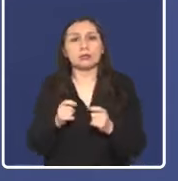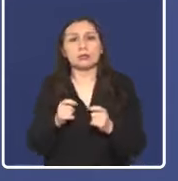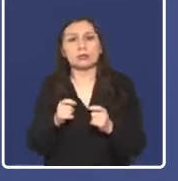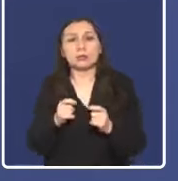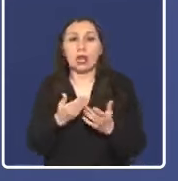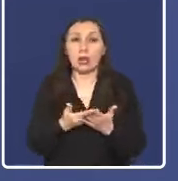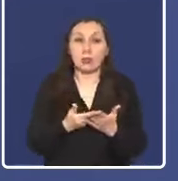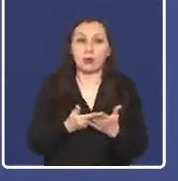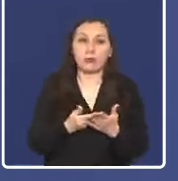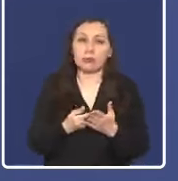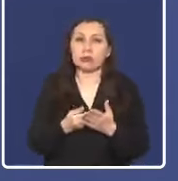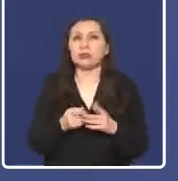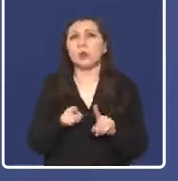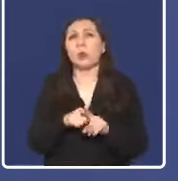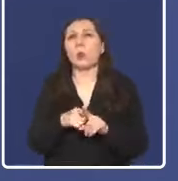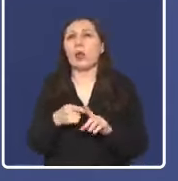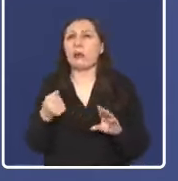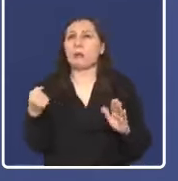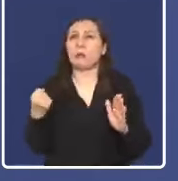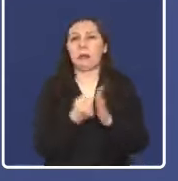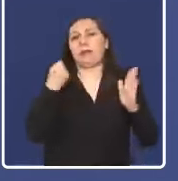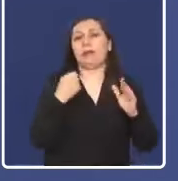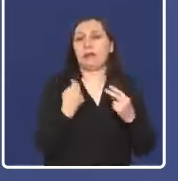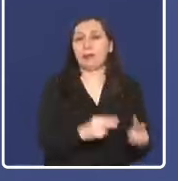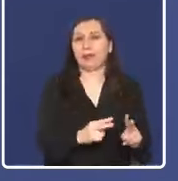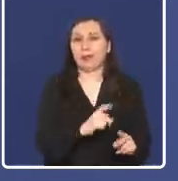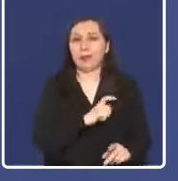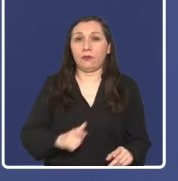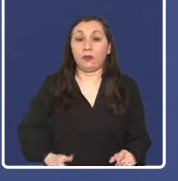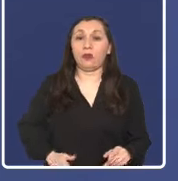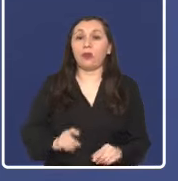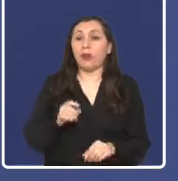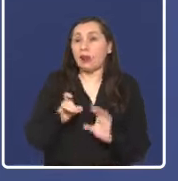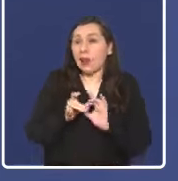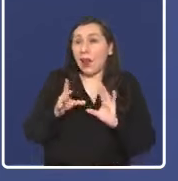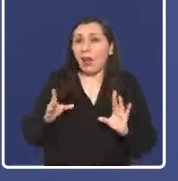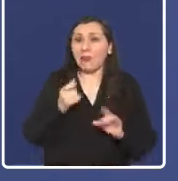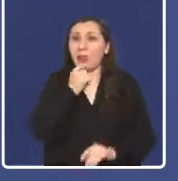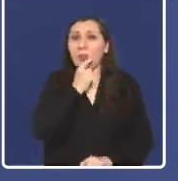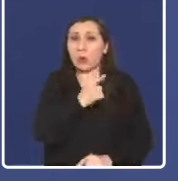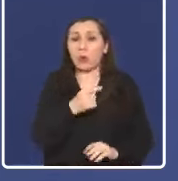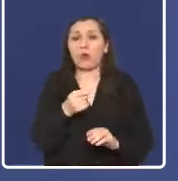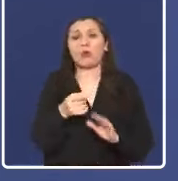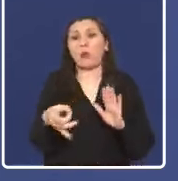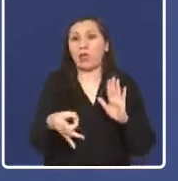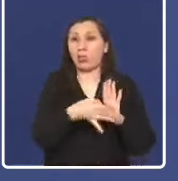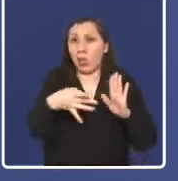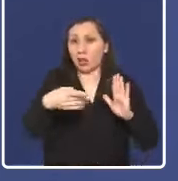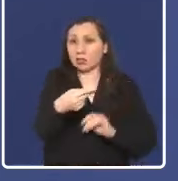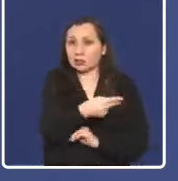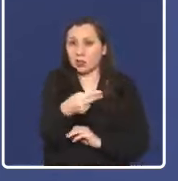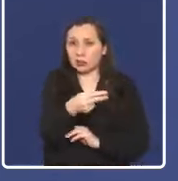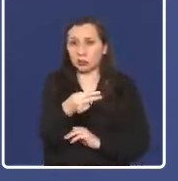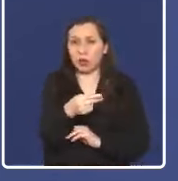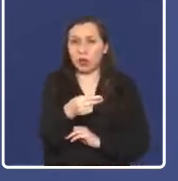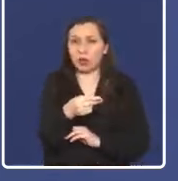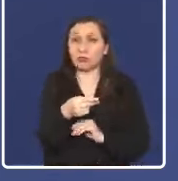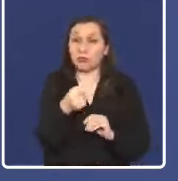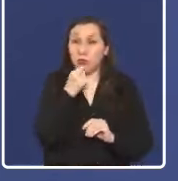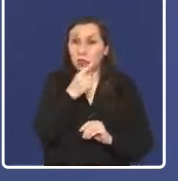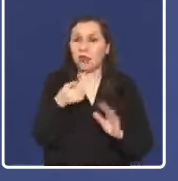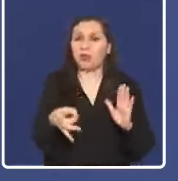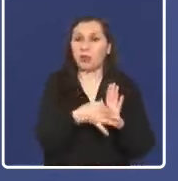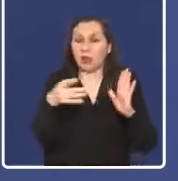de provecho y pegarle al gobierno. Acá hay una cuestión muy grave, hay una denuncia por delitos sexuales. Hay una denuncia por delitos